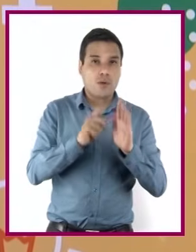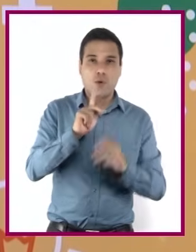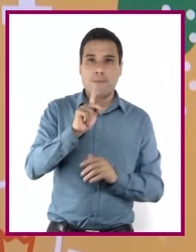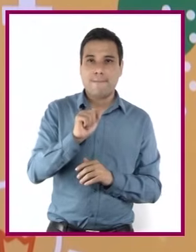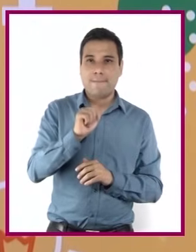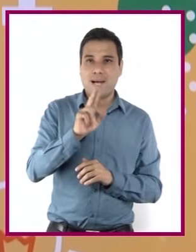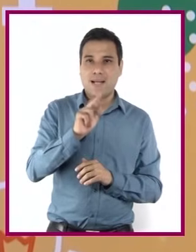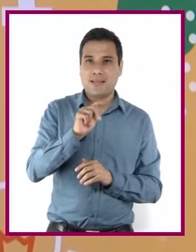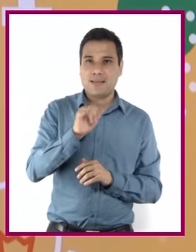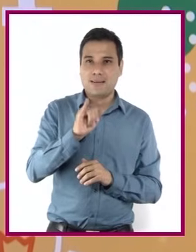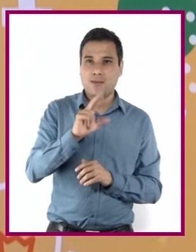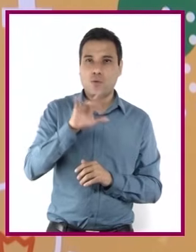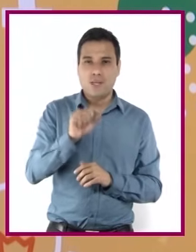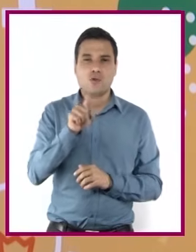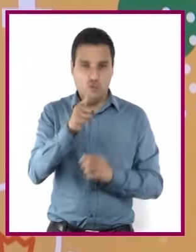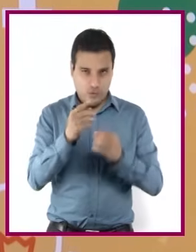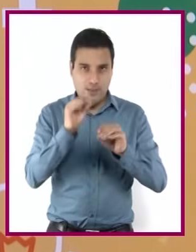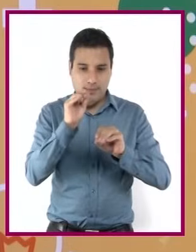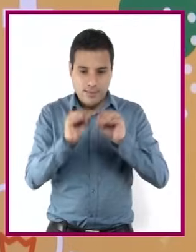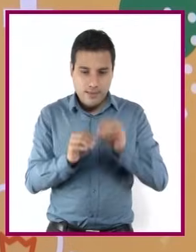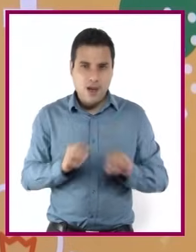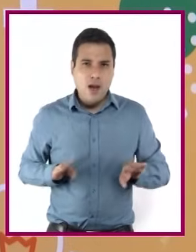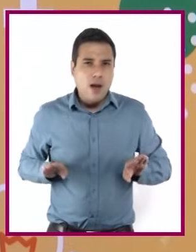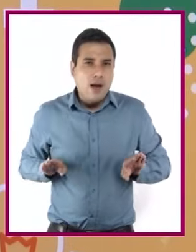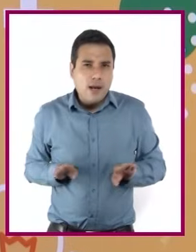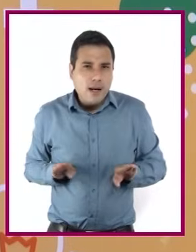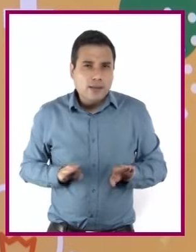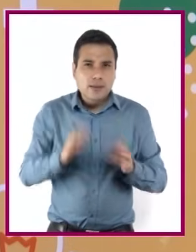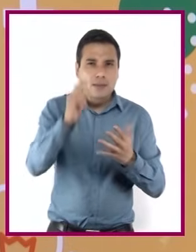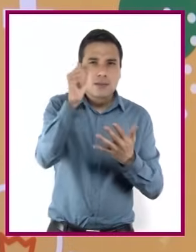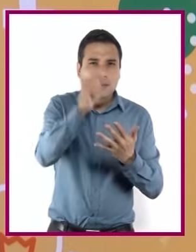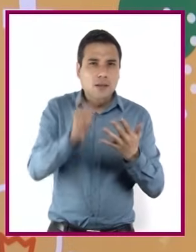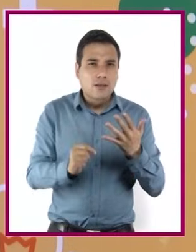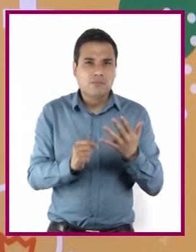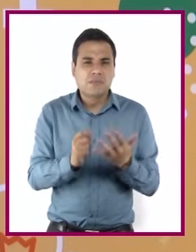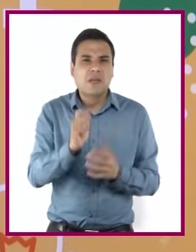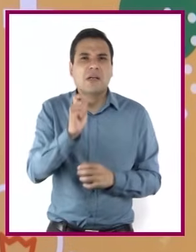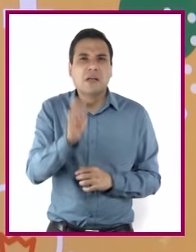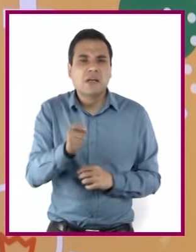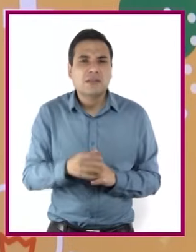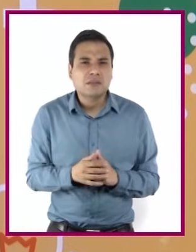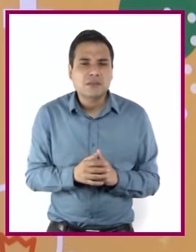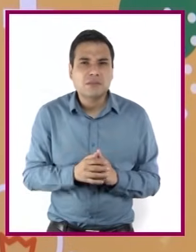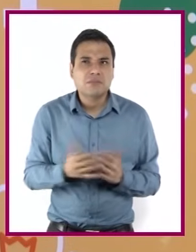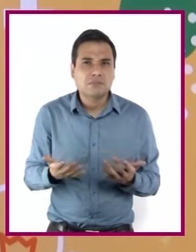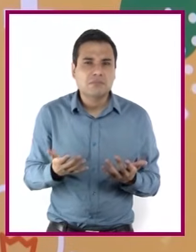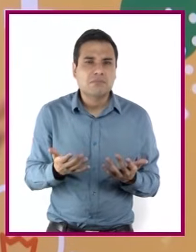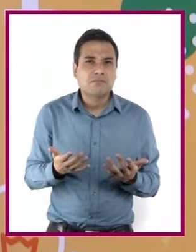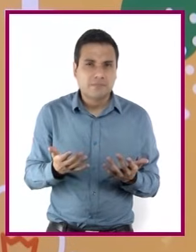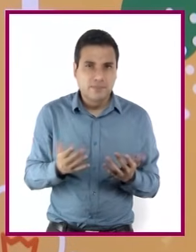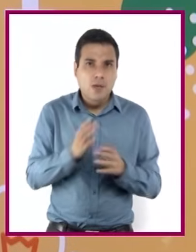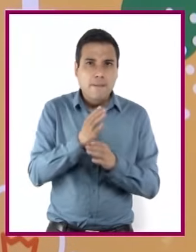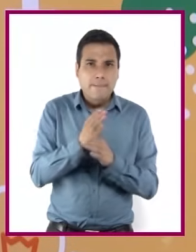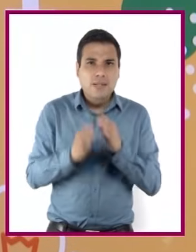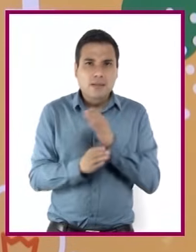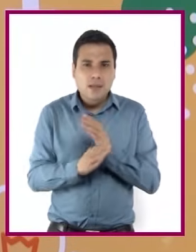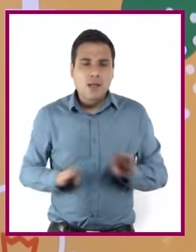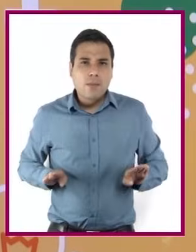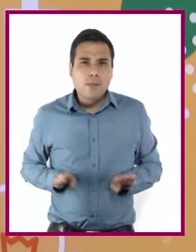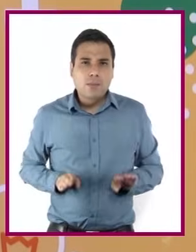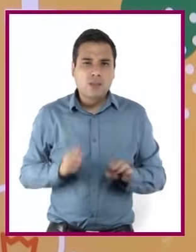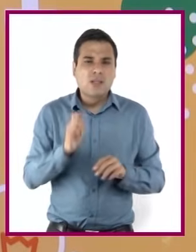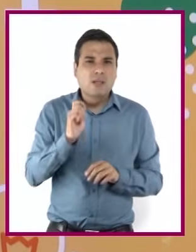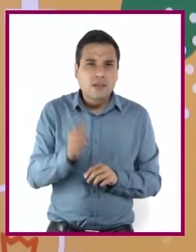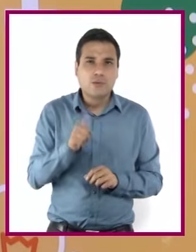movimiento, considerando las características de las partículas y su relación con algunas propiedades de la materia. Si les